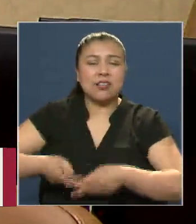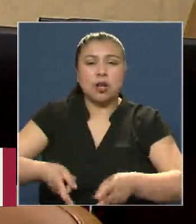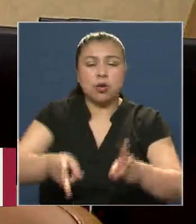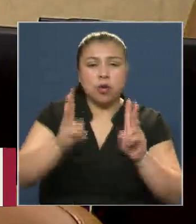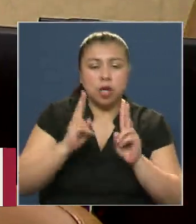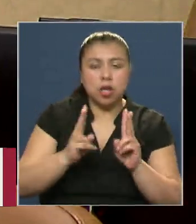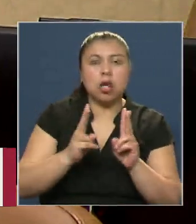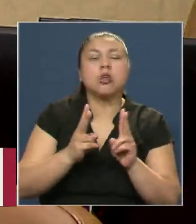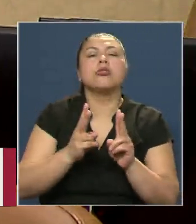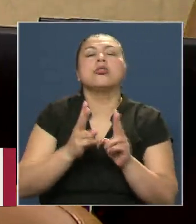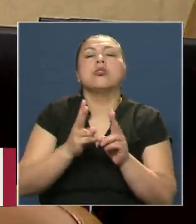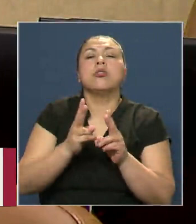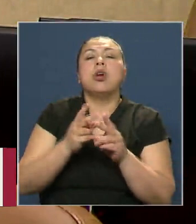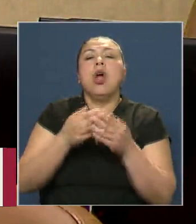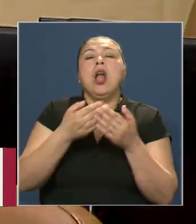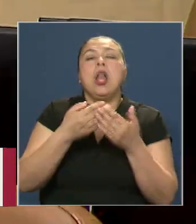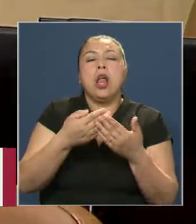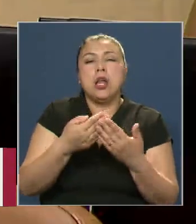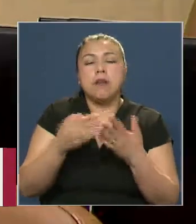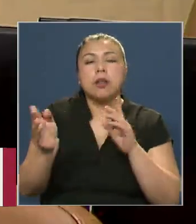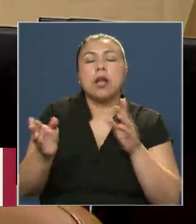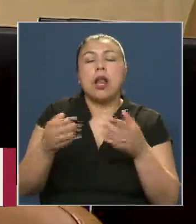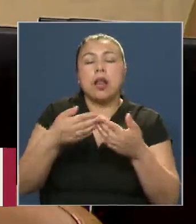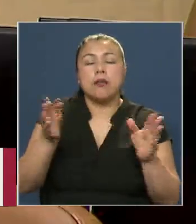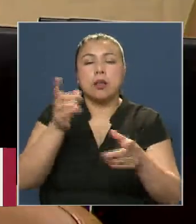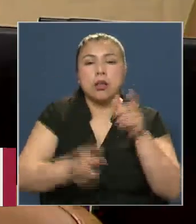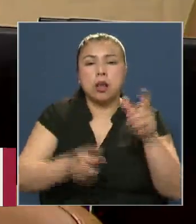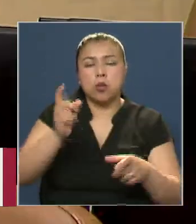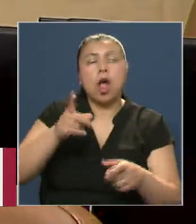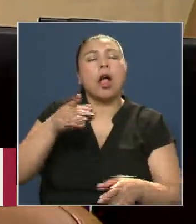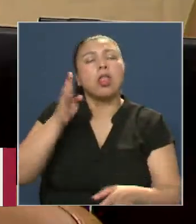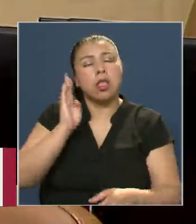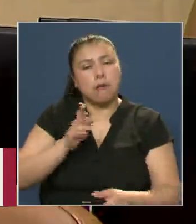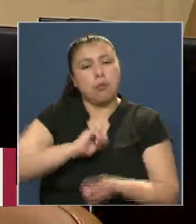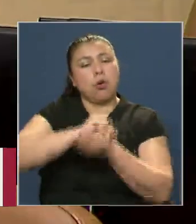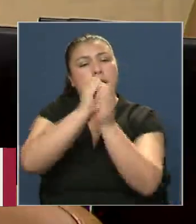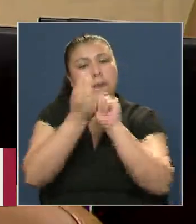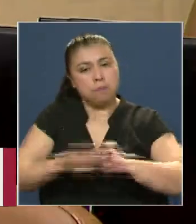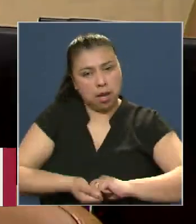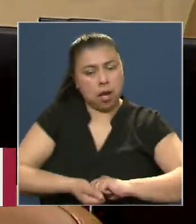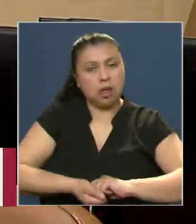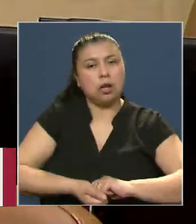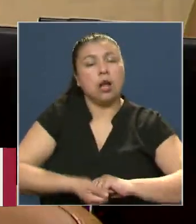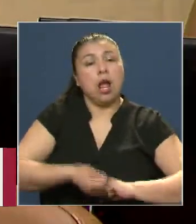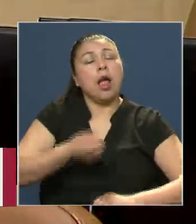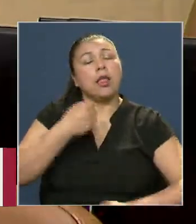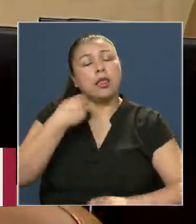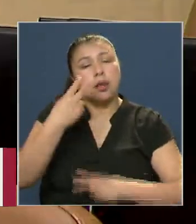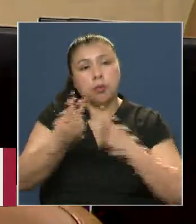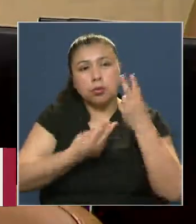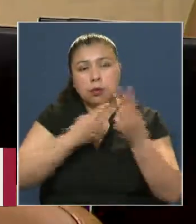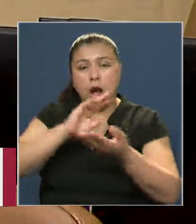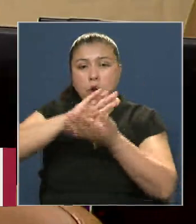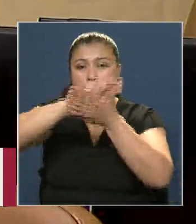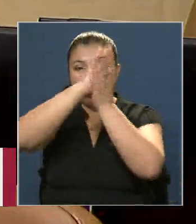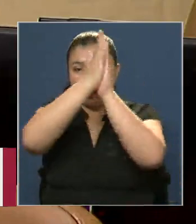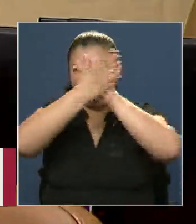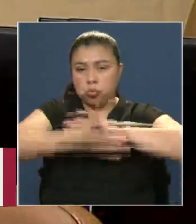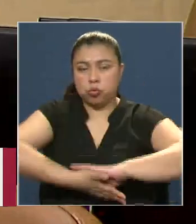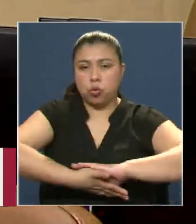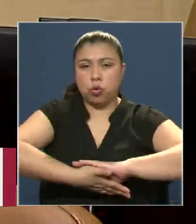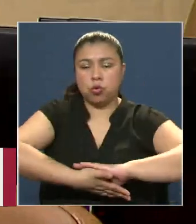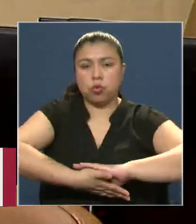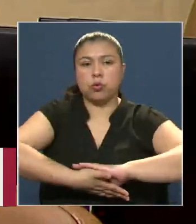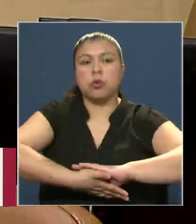las libertades de algunos. Tenemos que cambiar eso, señor presidente. Tenemos que mirar al país como un todo, que incluya